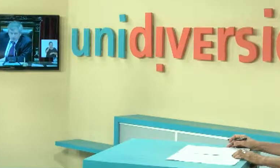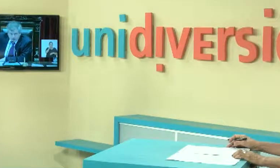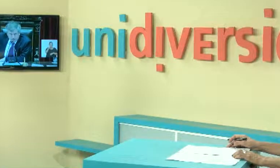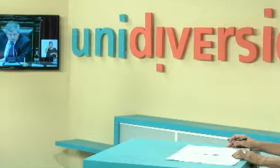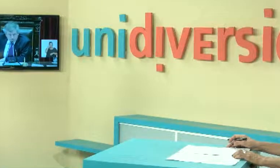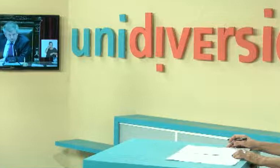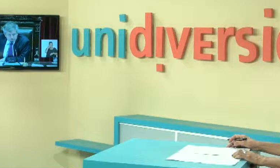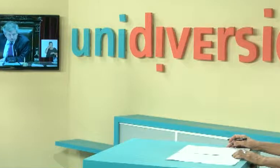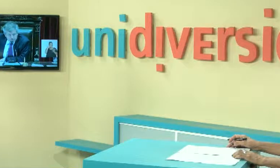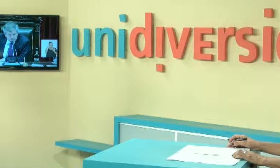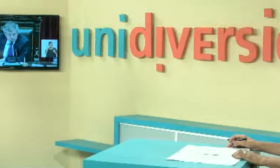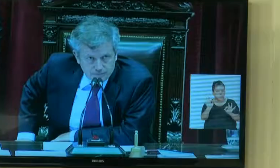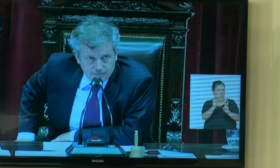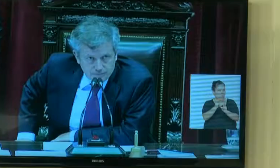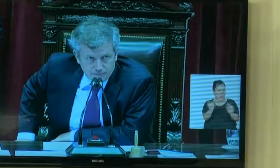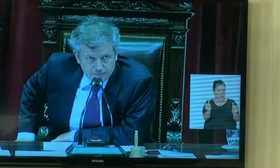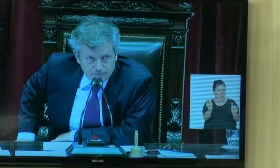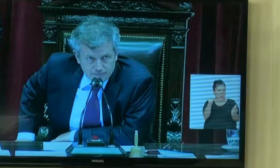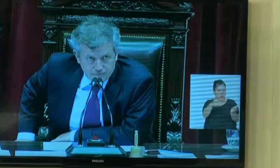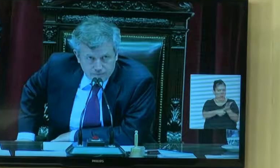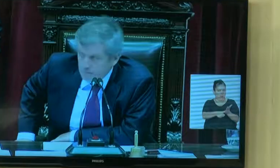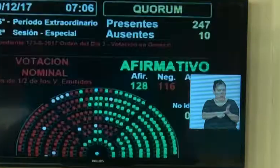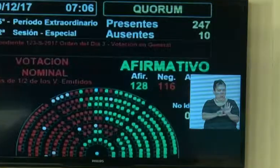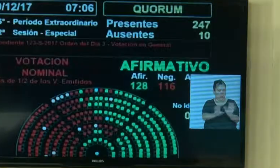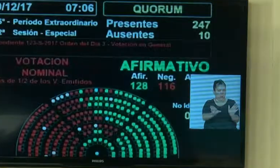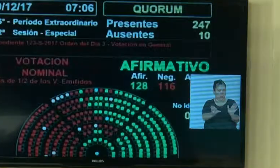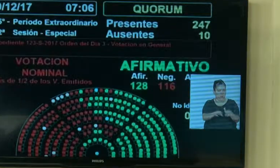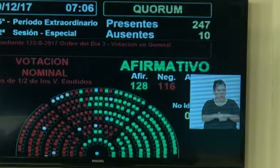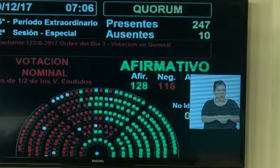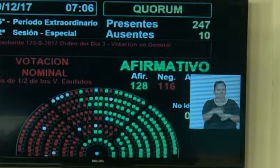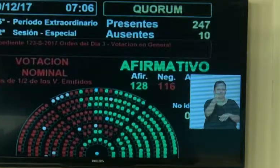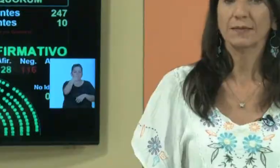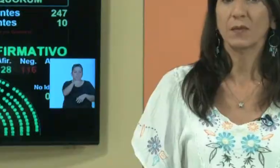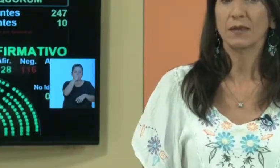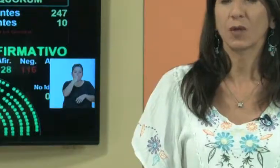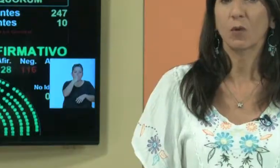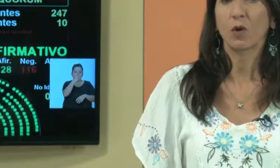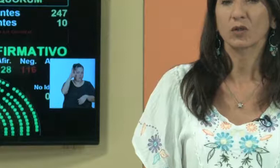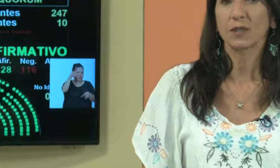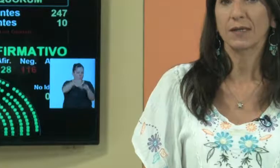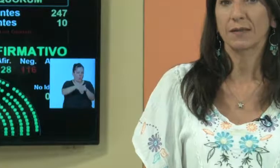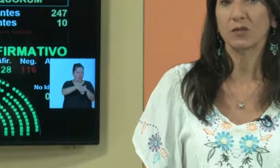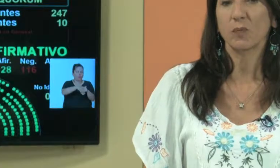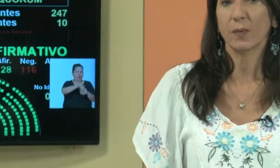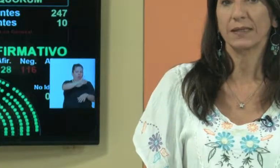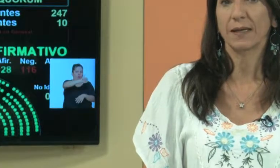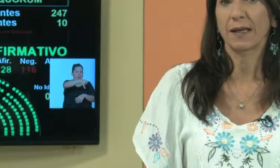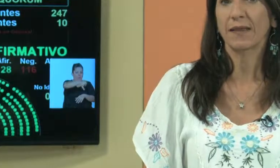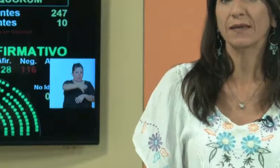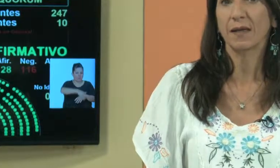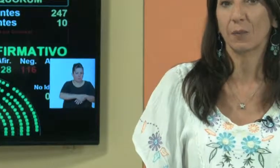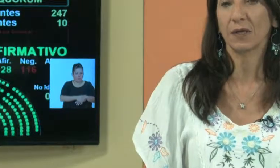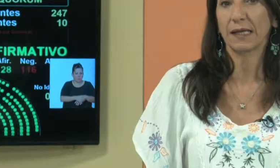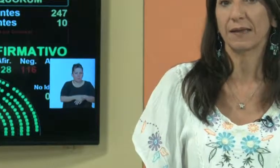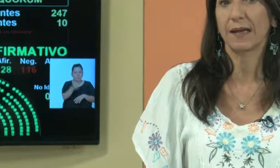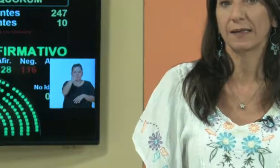Mendoza mañana se va a manifestar en contra de esto y en algunos minutos nos vas a hablar de esto nada más, ¿no? Sí, exactamente, de una convocatoria que han hecho para mañana a las